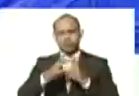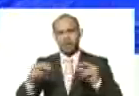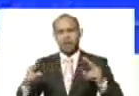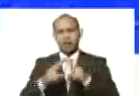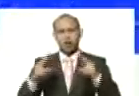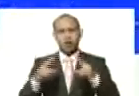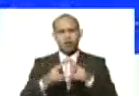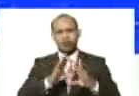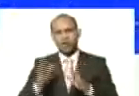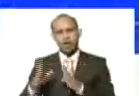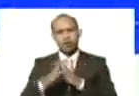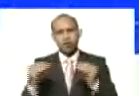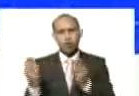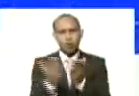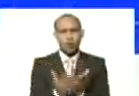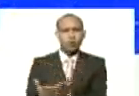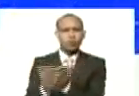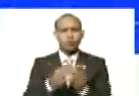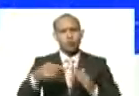suficiente, las hemos estudiado.